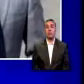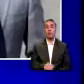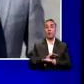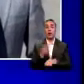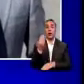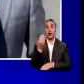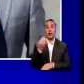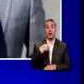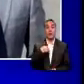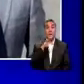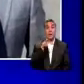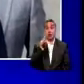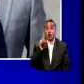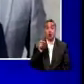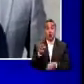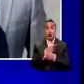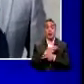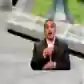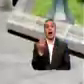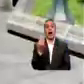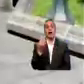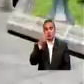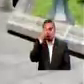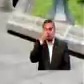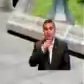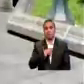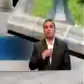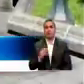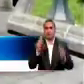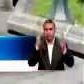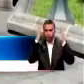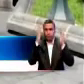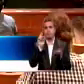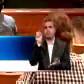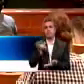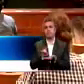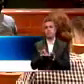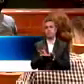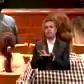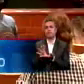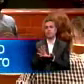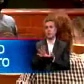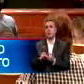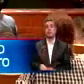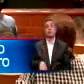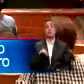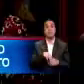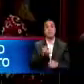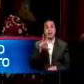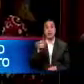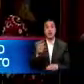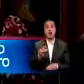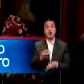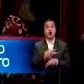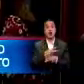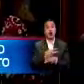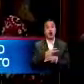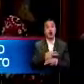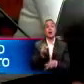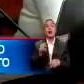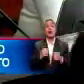Finalmente, 14 de los 21 concejales de Quito resolvieron que Jorge Yunda debe ser removido de su cargo. Los votos de tres concejales correístas